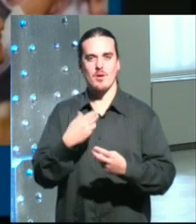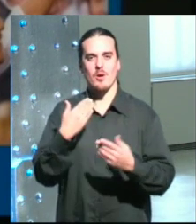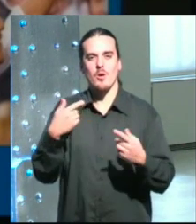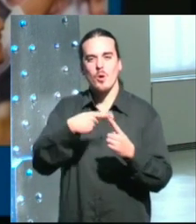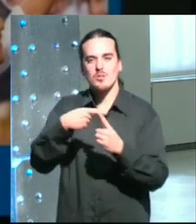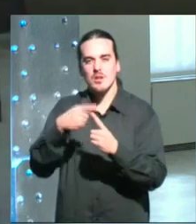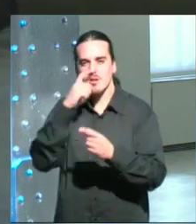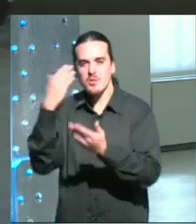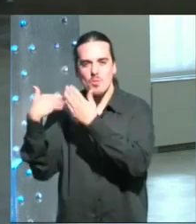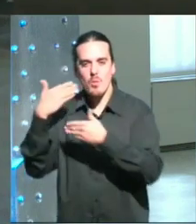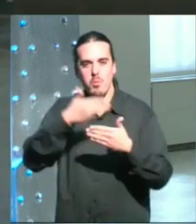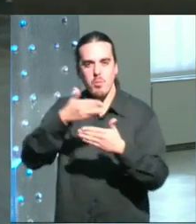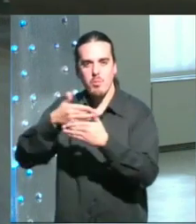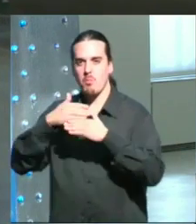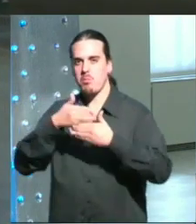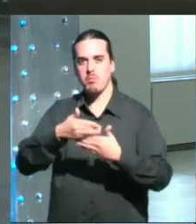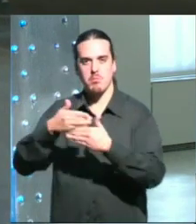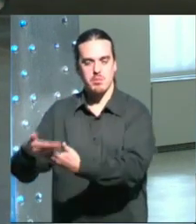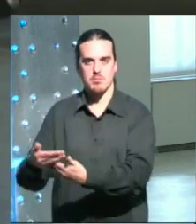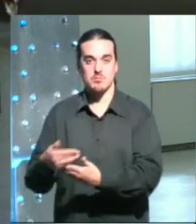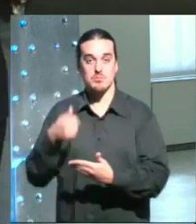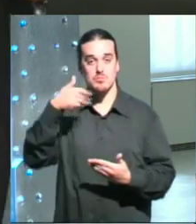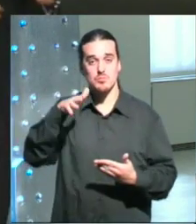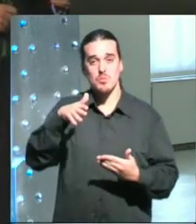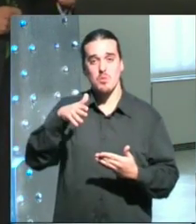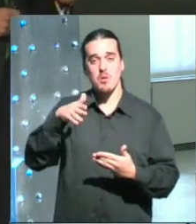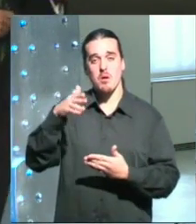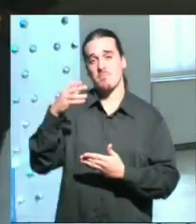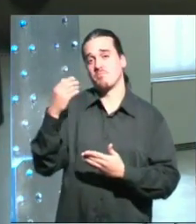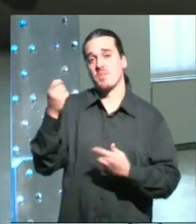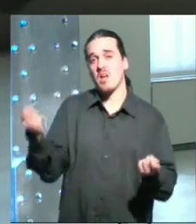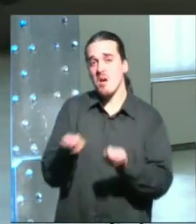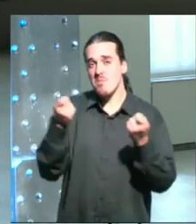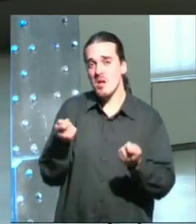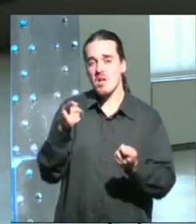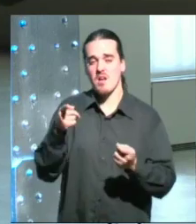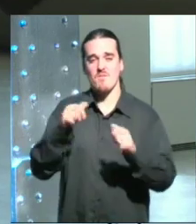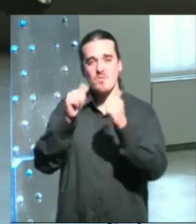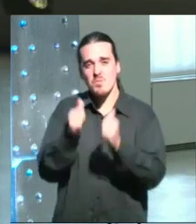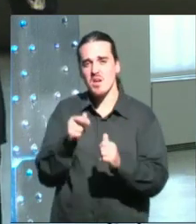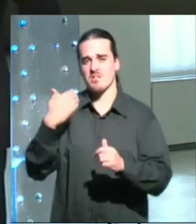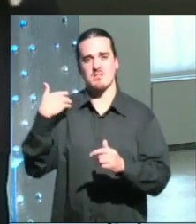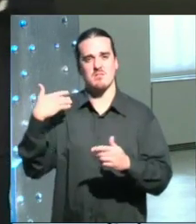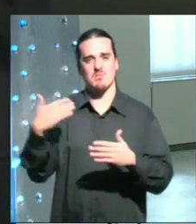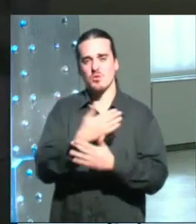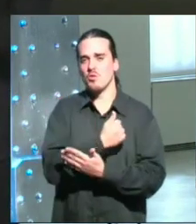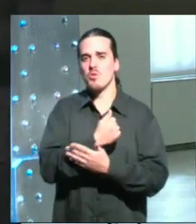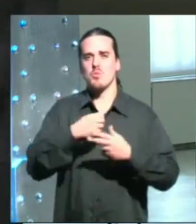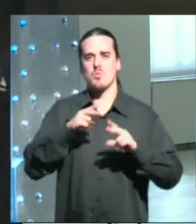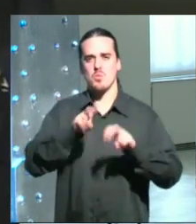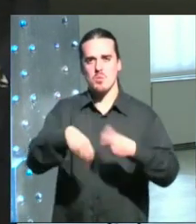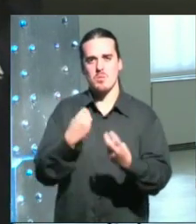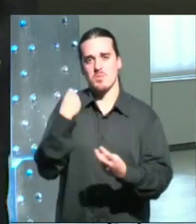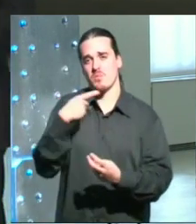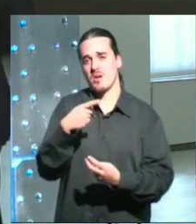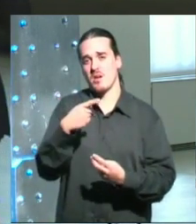esa estructura de su campaña en dos formas. En cuanto a la estructura organizacional de la misma y al modelo de liderazgo. Y hablaré un